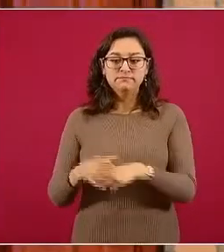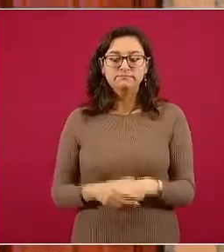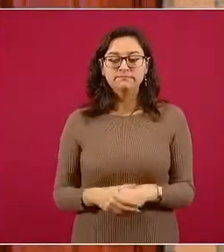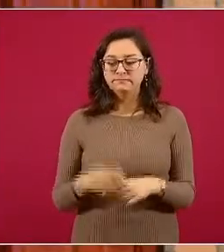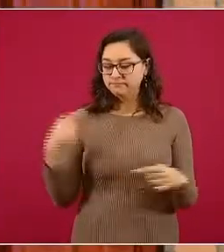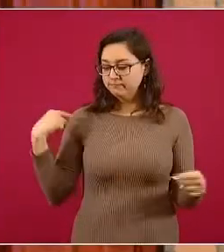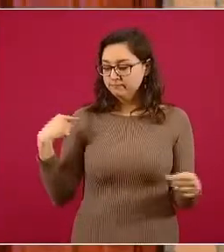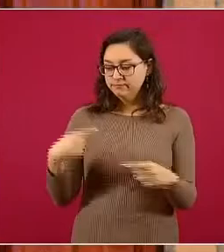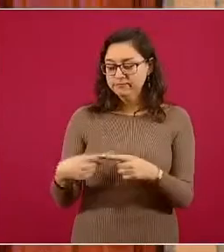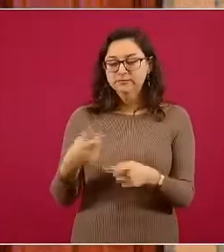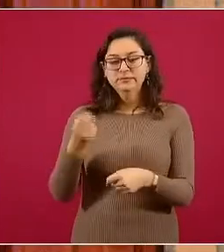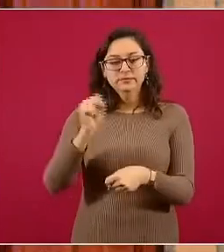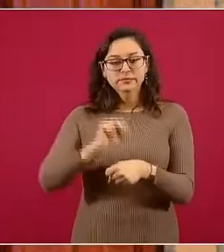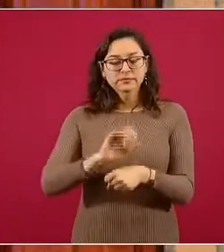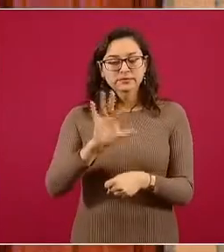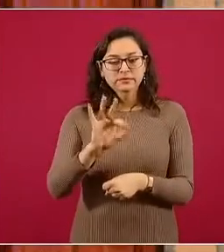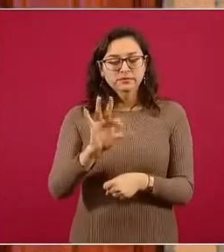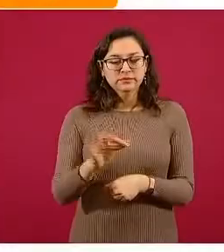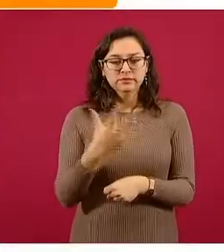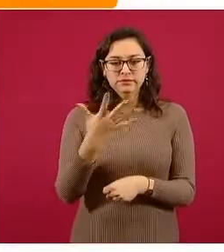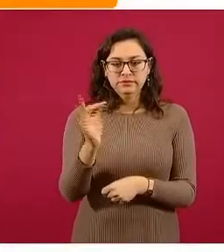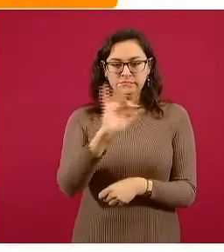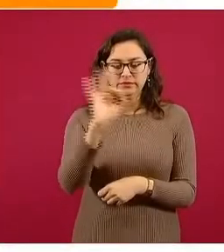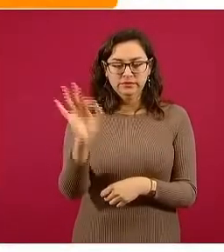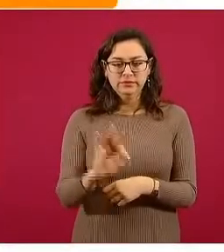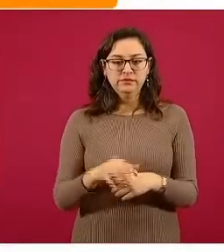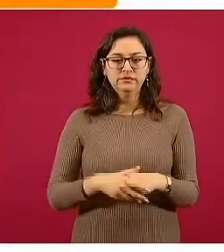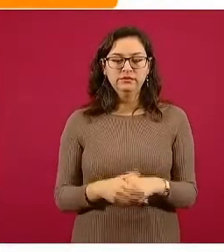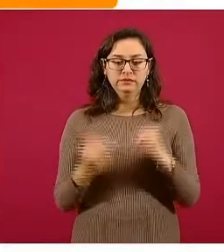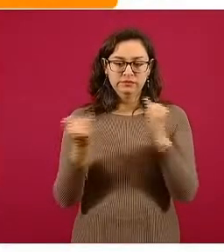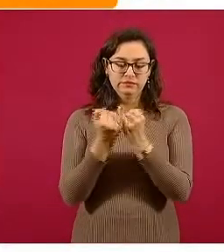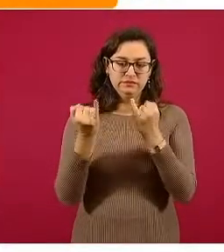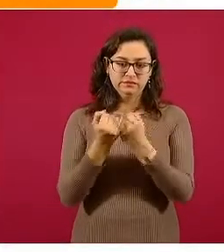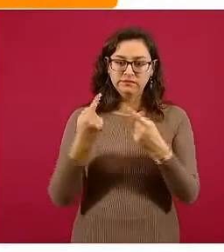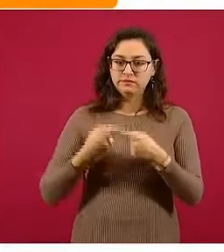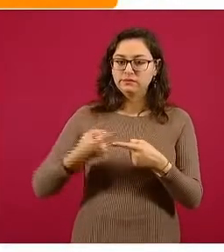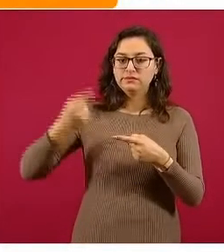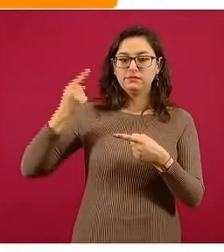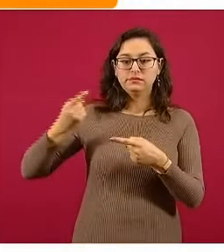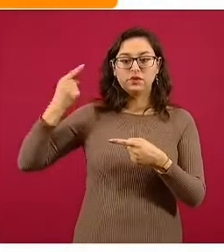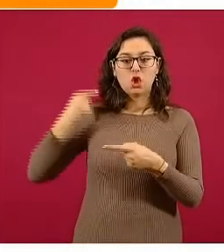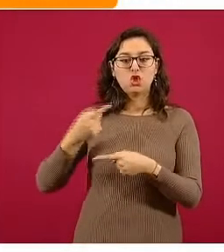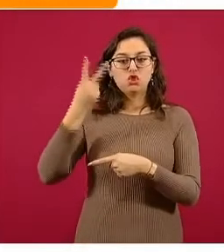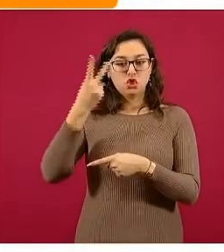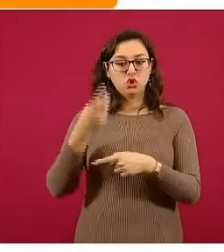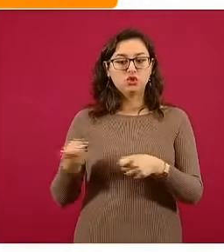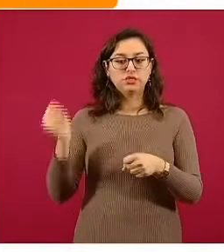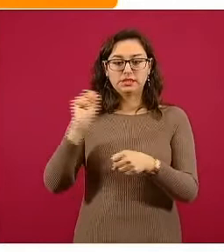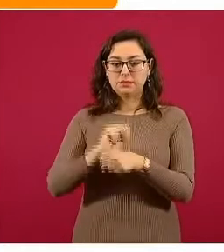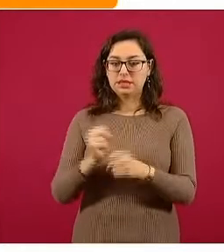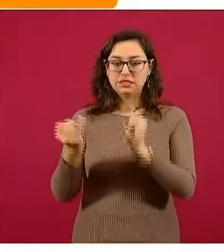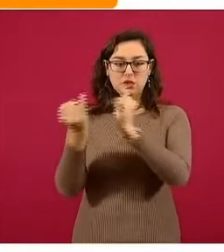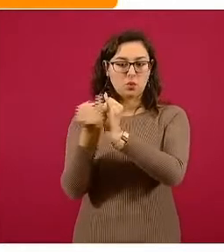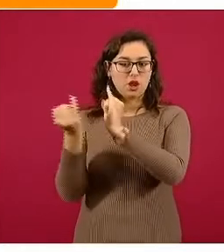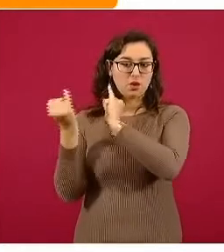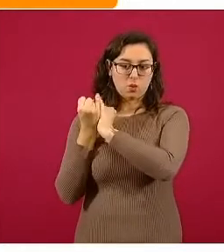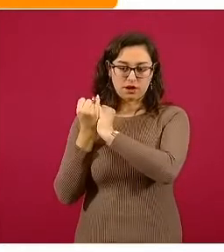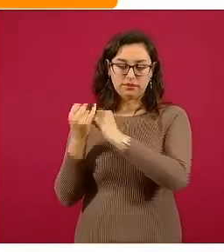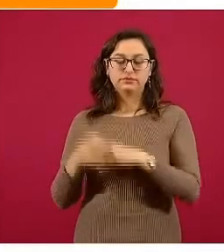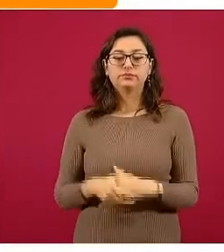mantenemos ese porcentaje en 45%, prácticamente similar a la de las 2 semanas anteriores